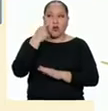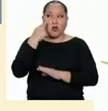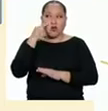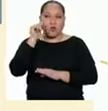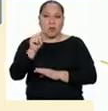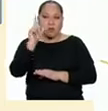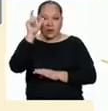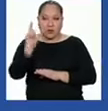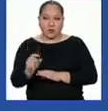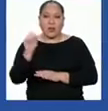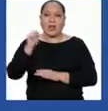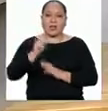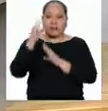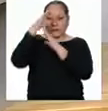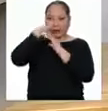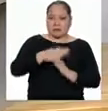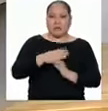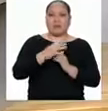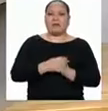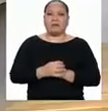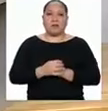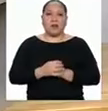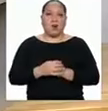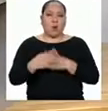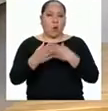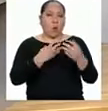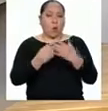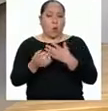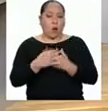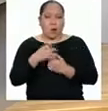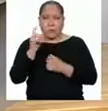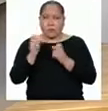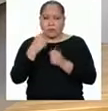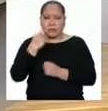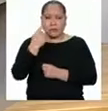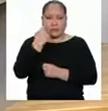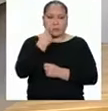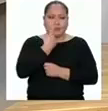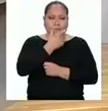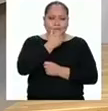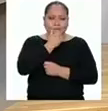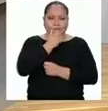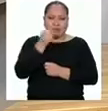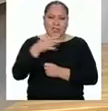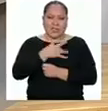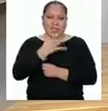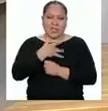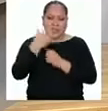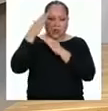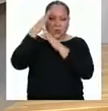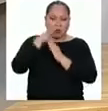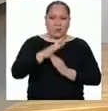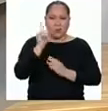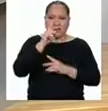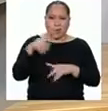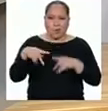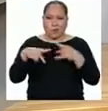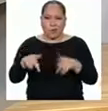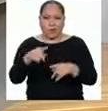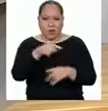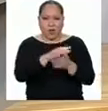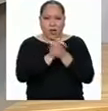alguien que ha discriminado. Cualquiera pensaría que si hemos vivido la discriminación, no permitiríamos que